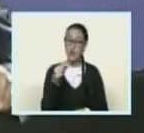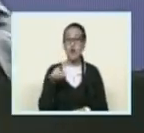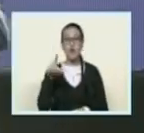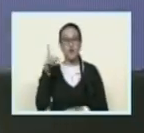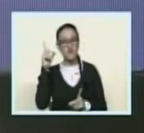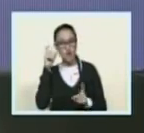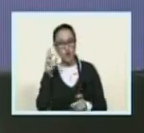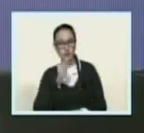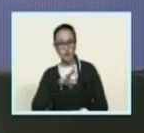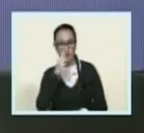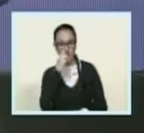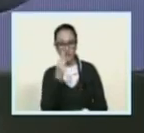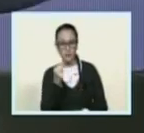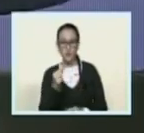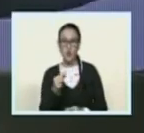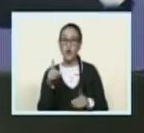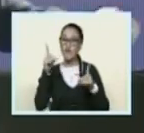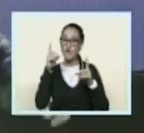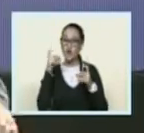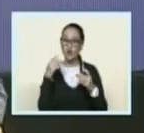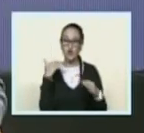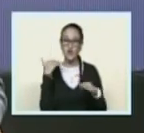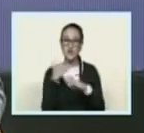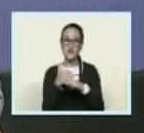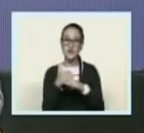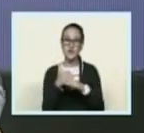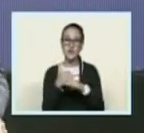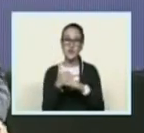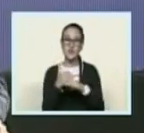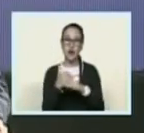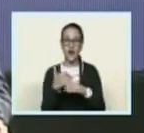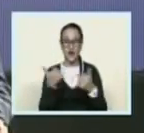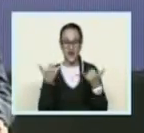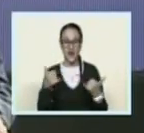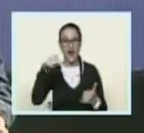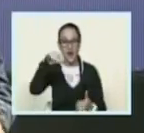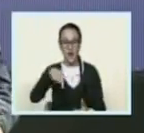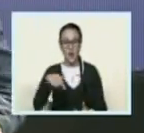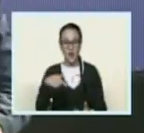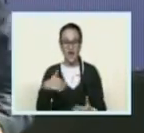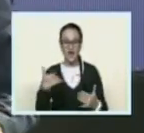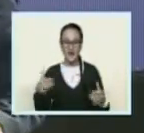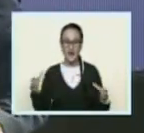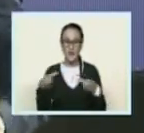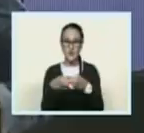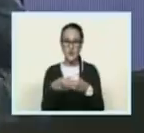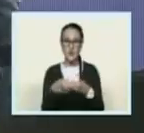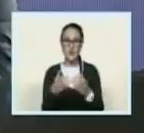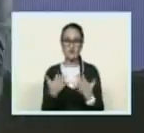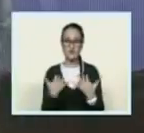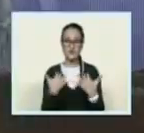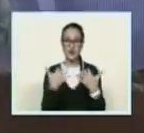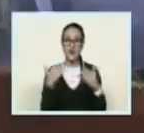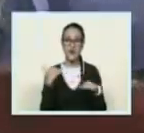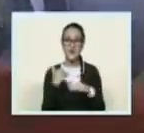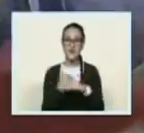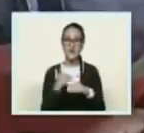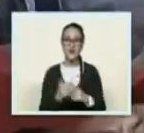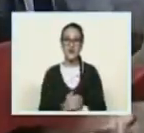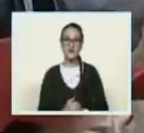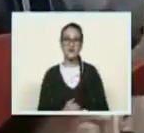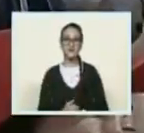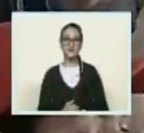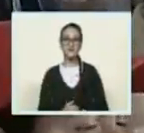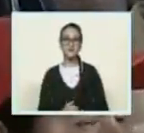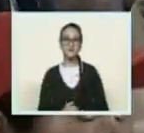Zamora, sería una foto muy parecida a la que hoy está en esta reunión. Aquí no